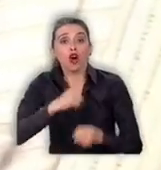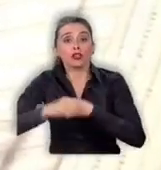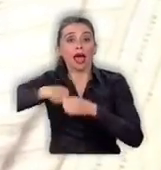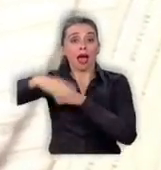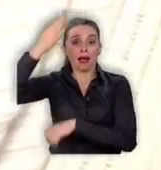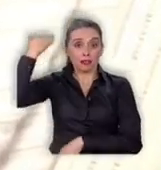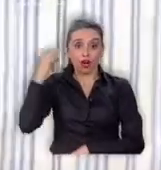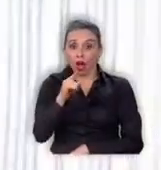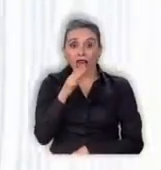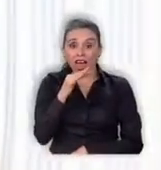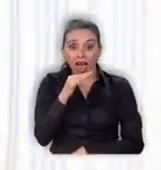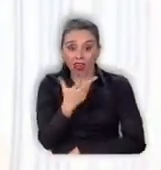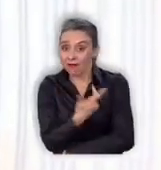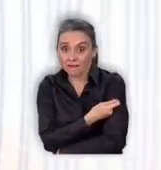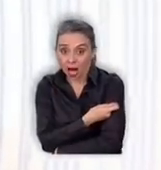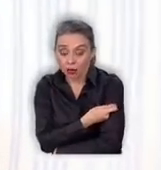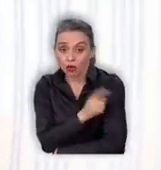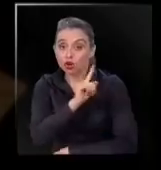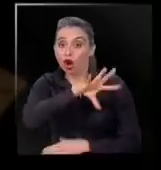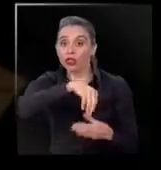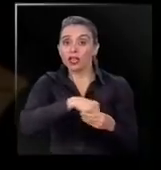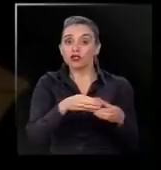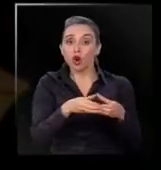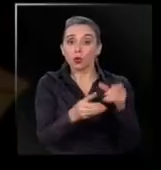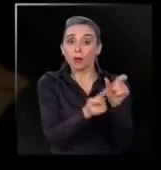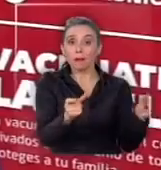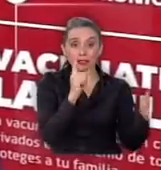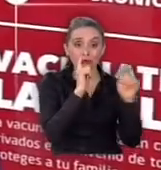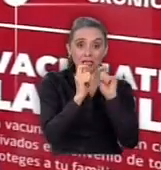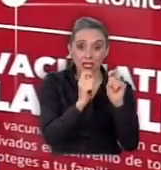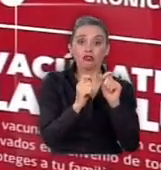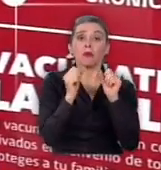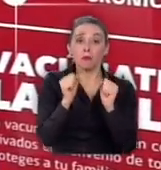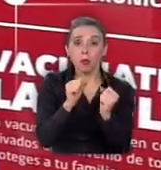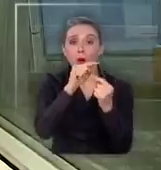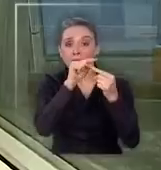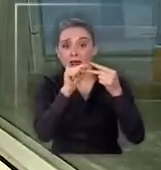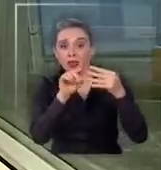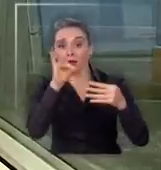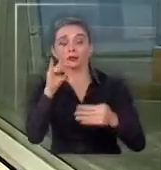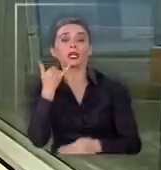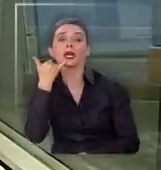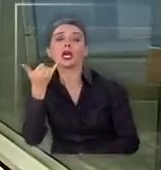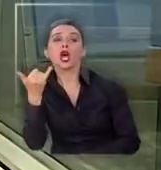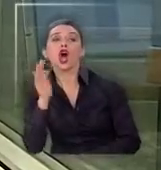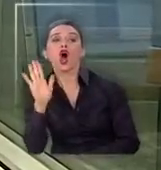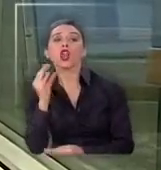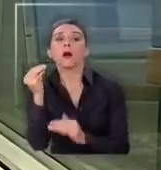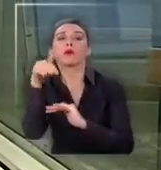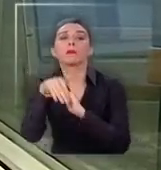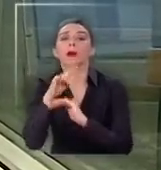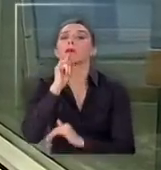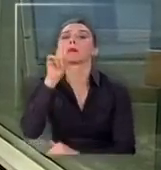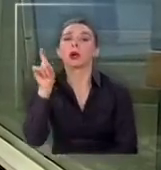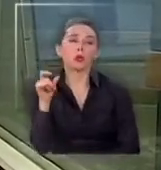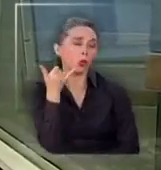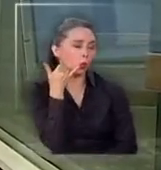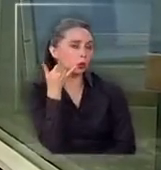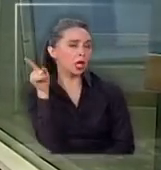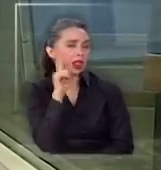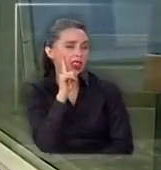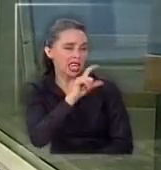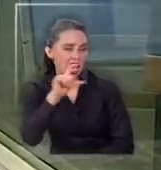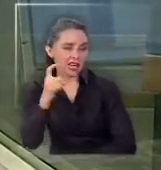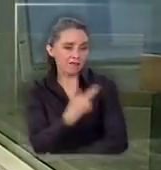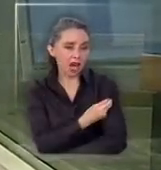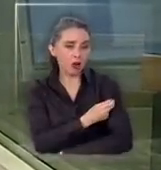usted aún no se ha vacunado y no está dentro del grupo de riesgo, todavía tiene opciones. Hola, buenas tardes. Quería hacer una consulta. ¿Ustedes tienen vacuna